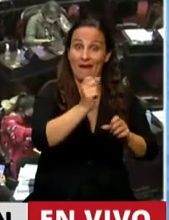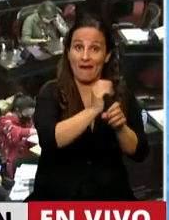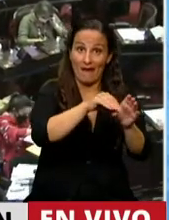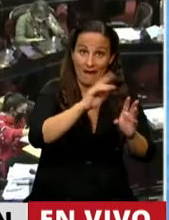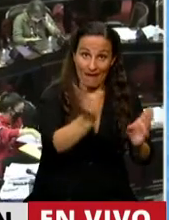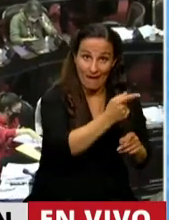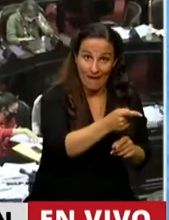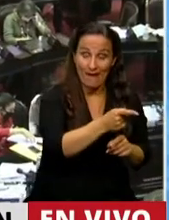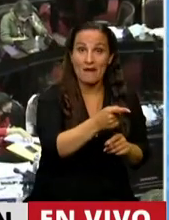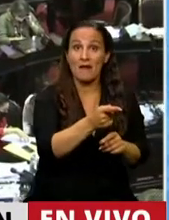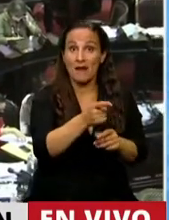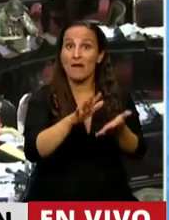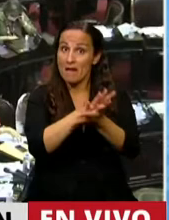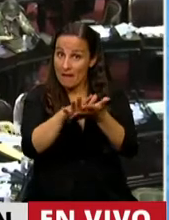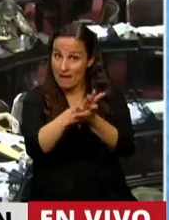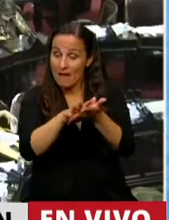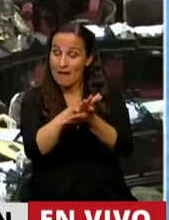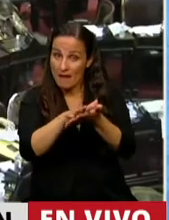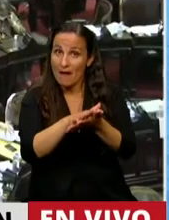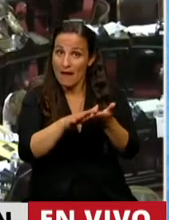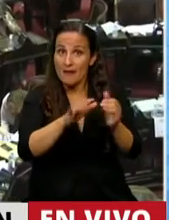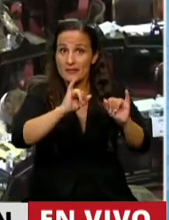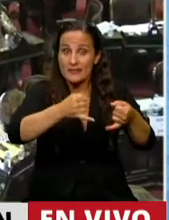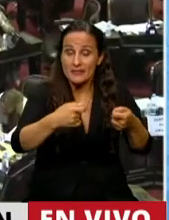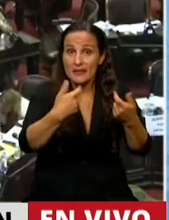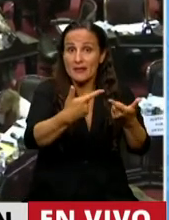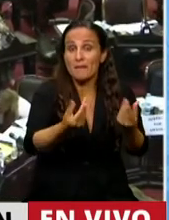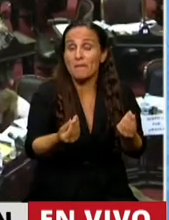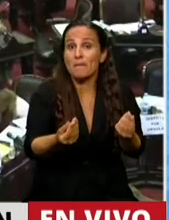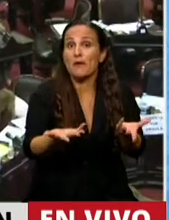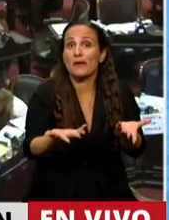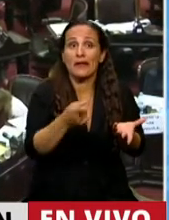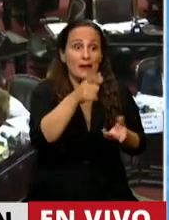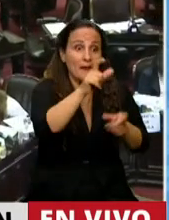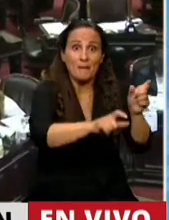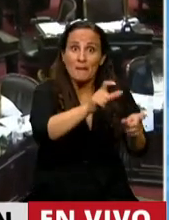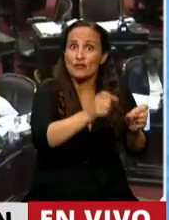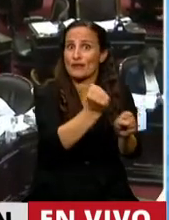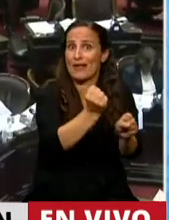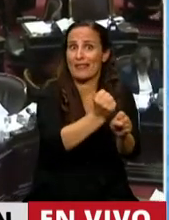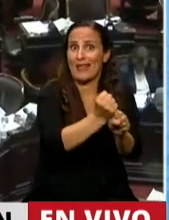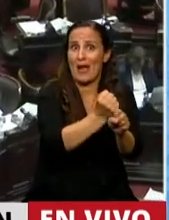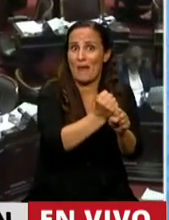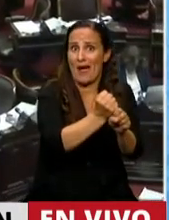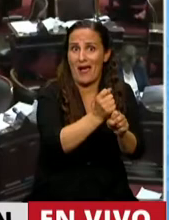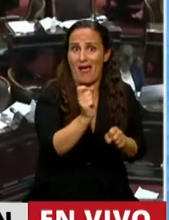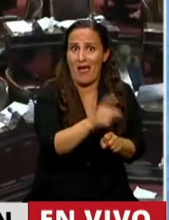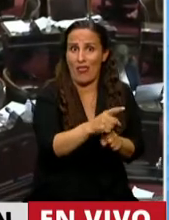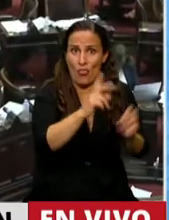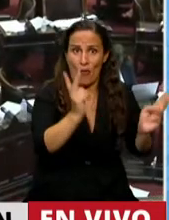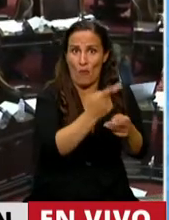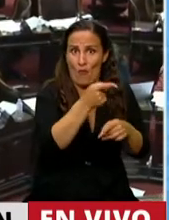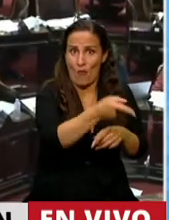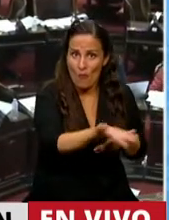forma más de reparación para aquellos que perdieron a sus seres queridos cumpliendo su servicio y su deber, aunque en